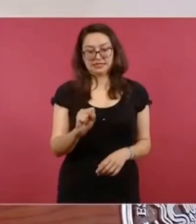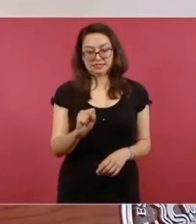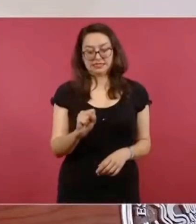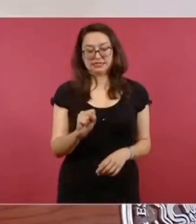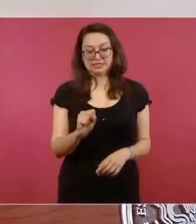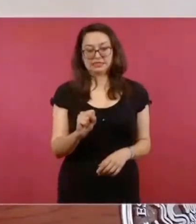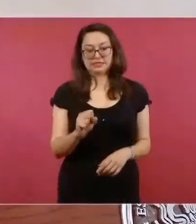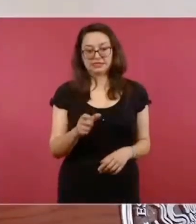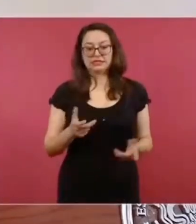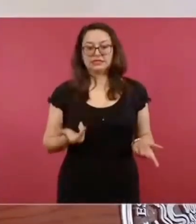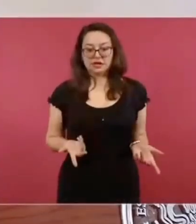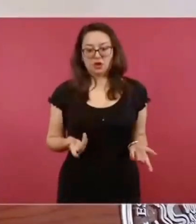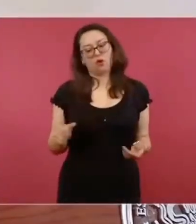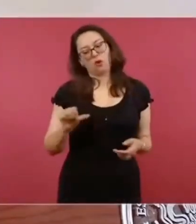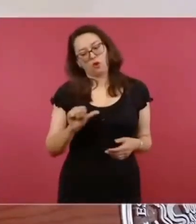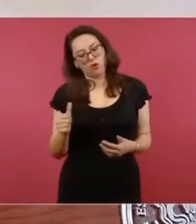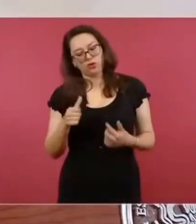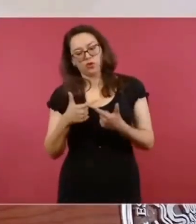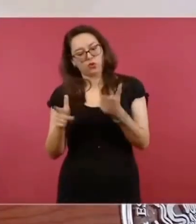que es lo que conocemos hasta ahora.